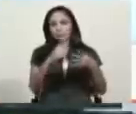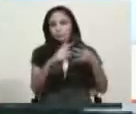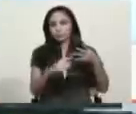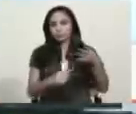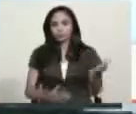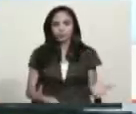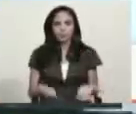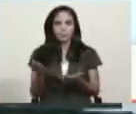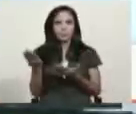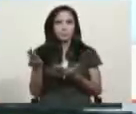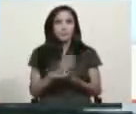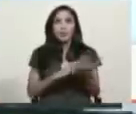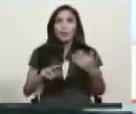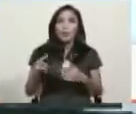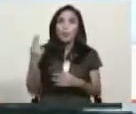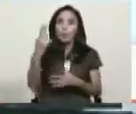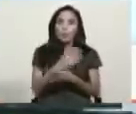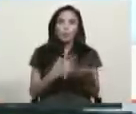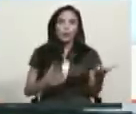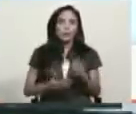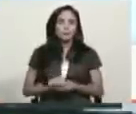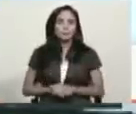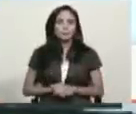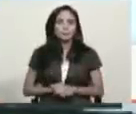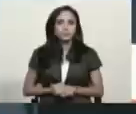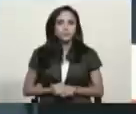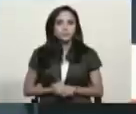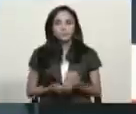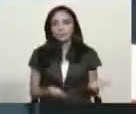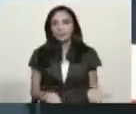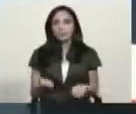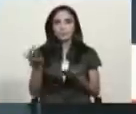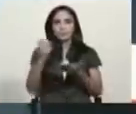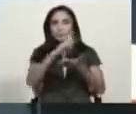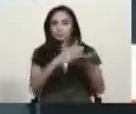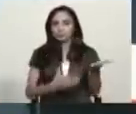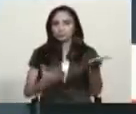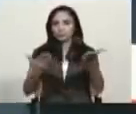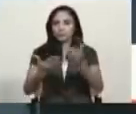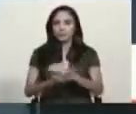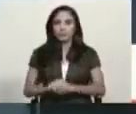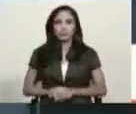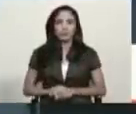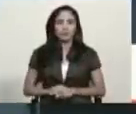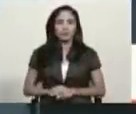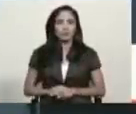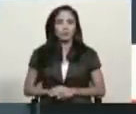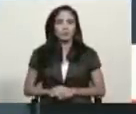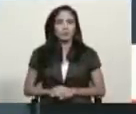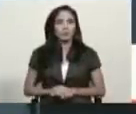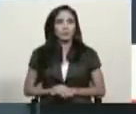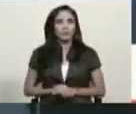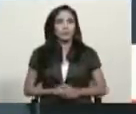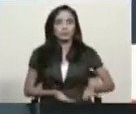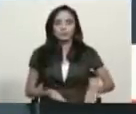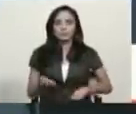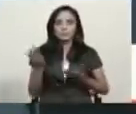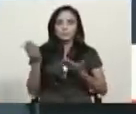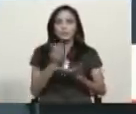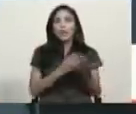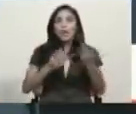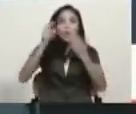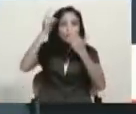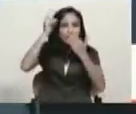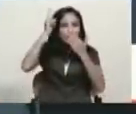Occidental, Uruguay, Guinea Ecuatorial, Surinam, Antigua Barbuda, Libia, de los pueblos